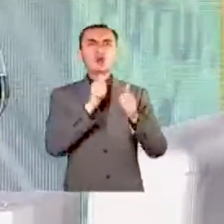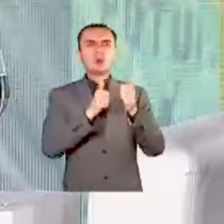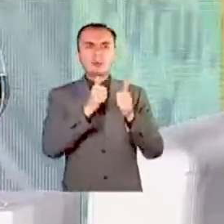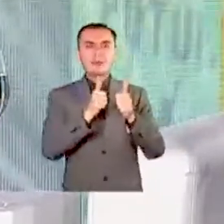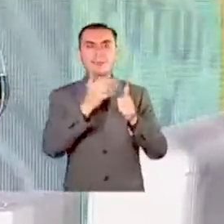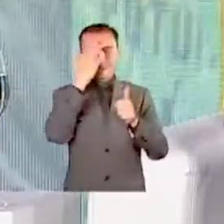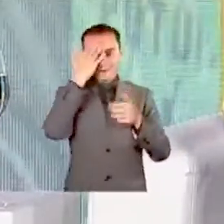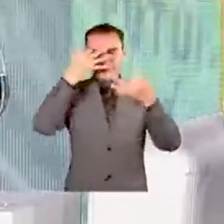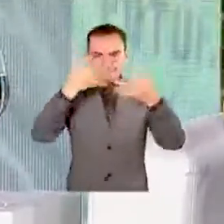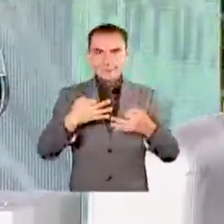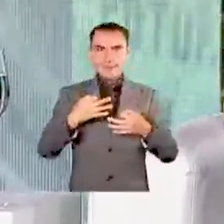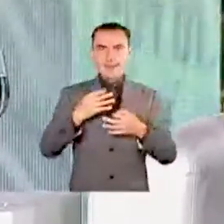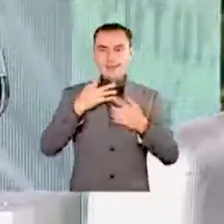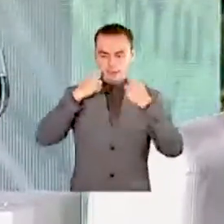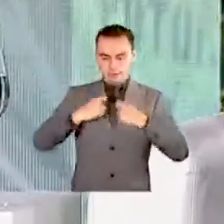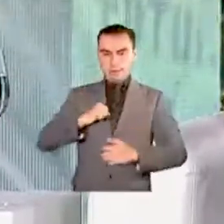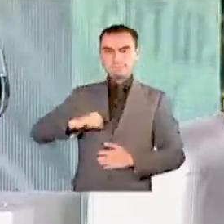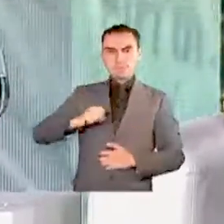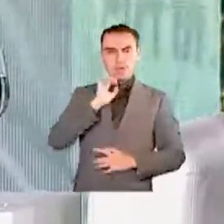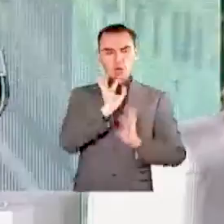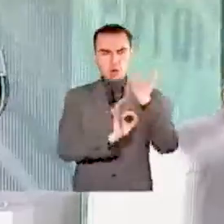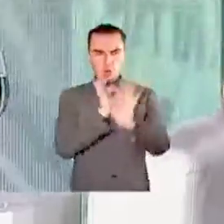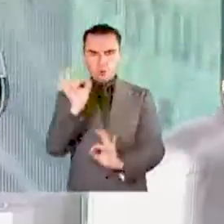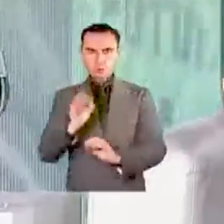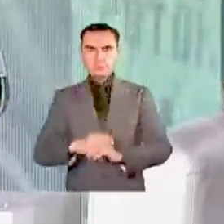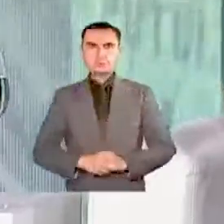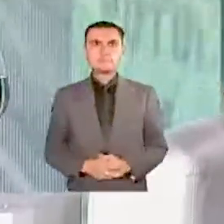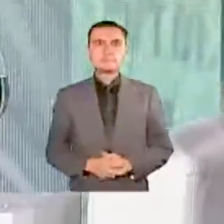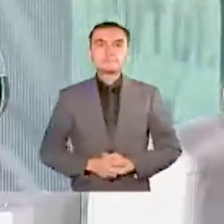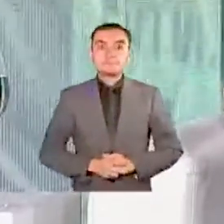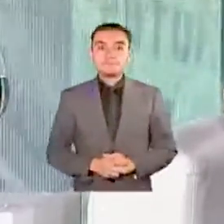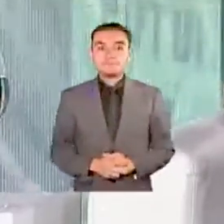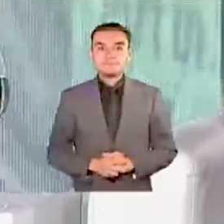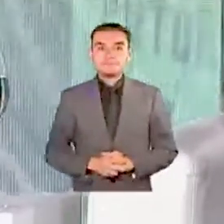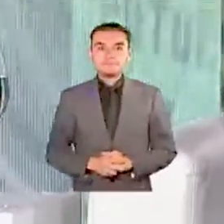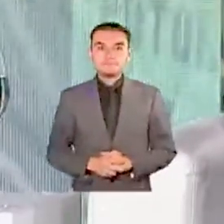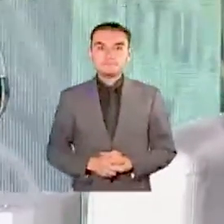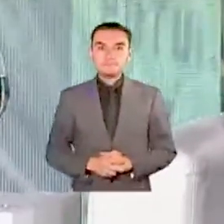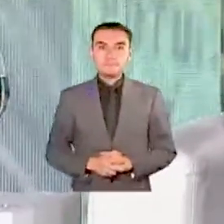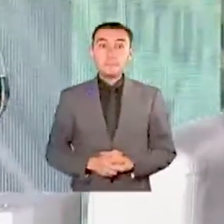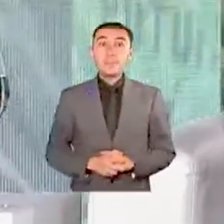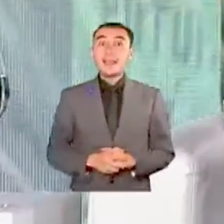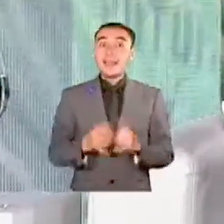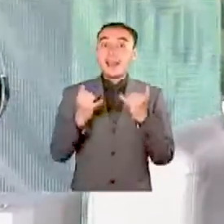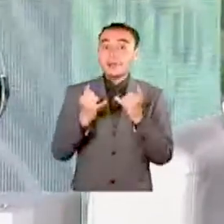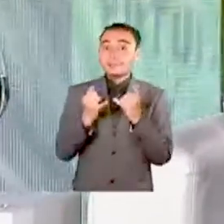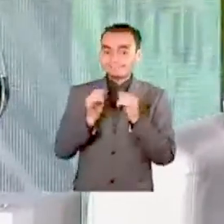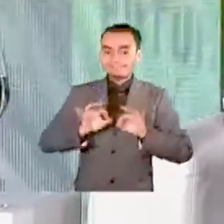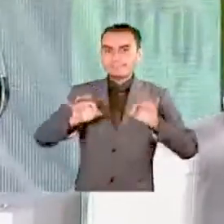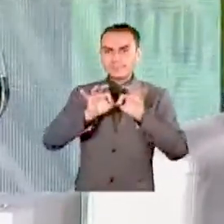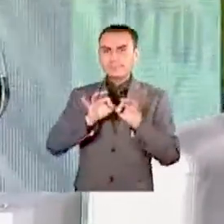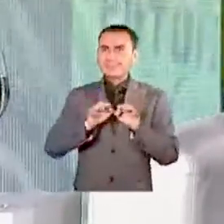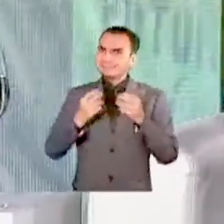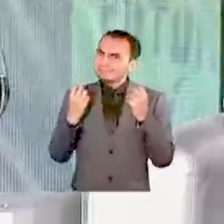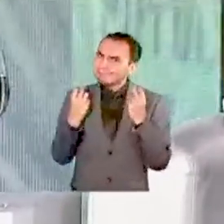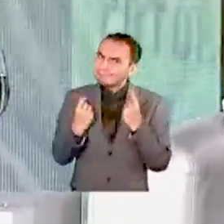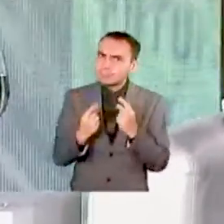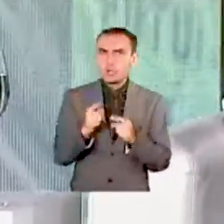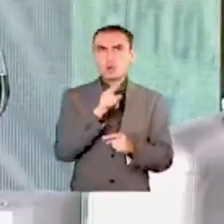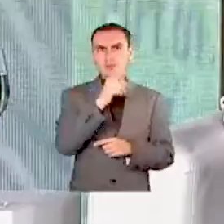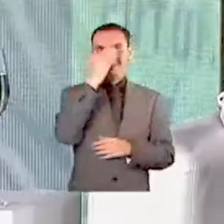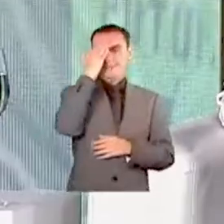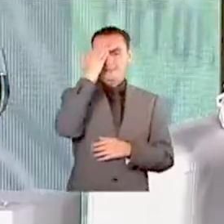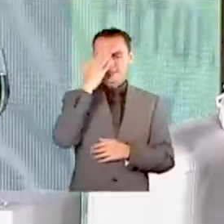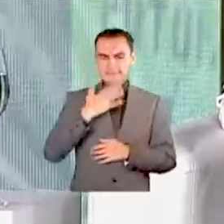derechos, la efectividad de los derechos de las víctimas. Debe con urgencia también reforzarse en